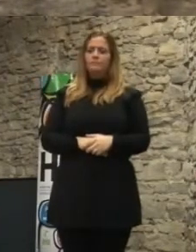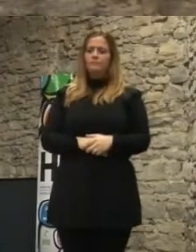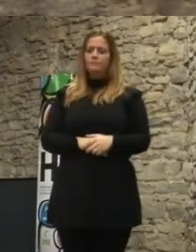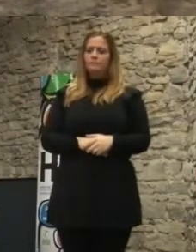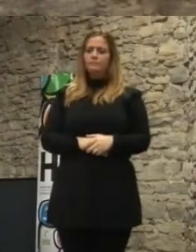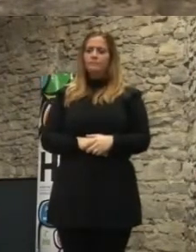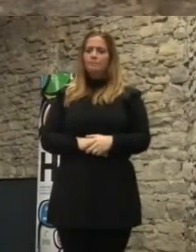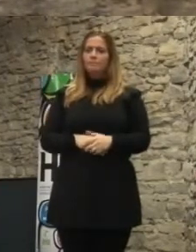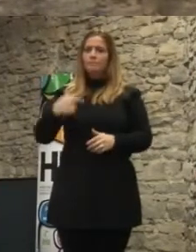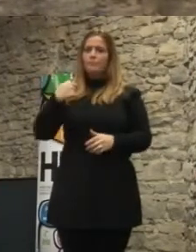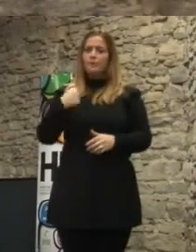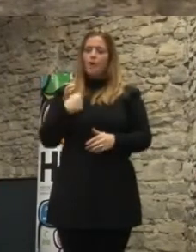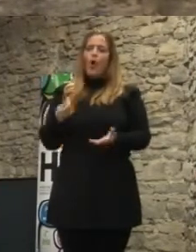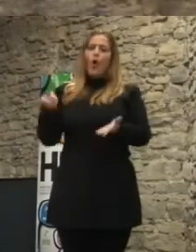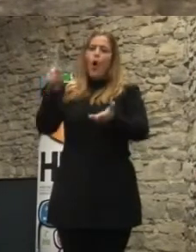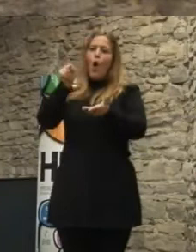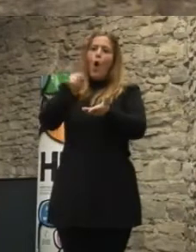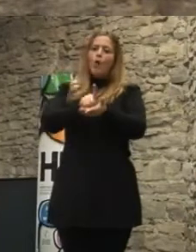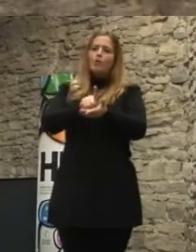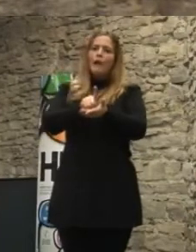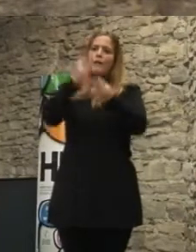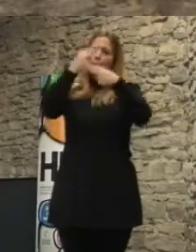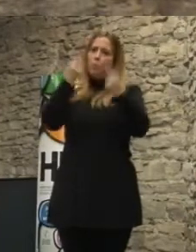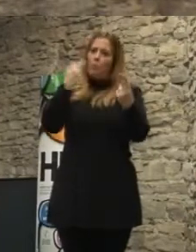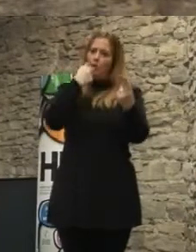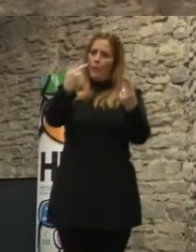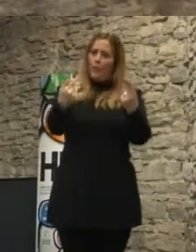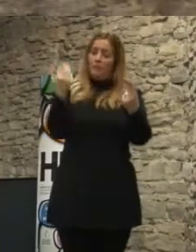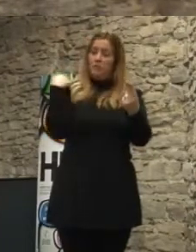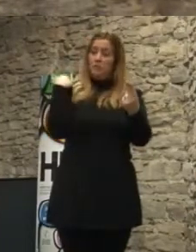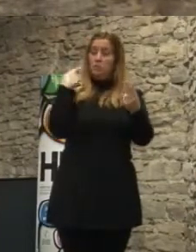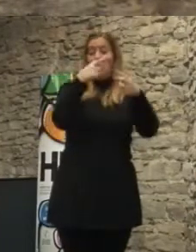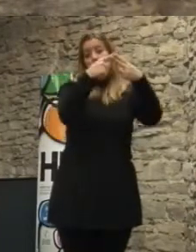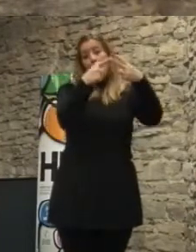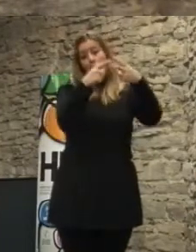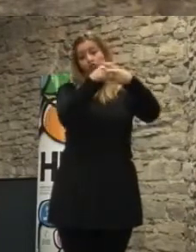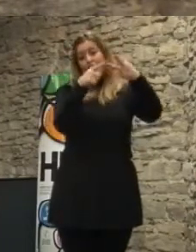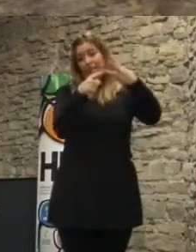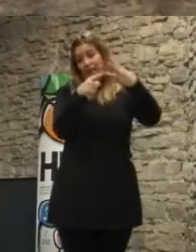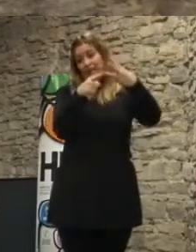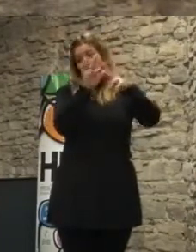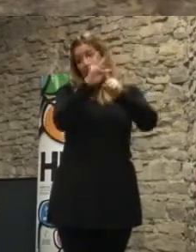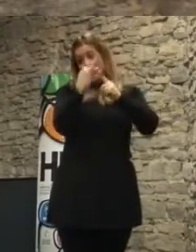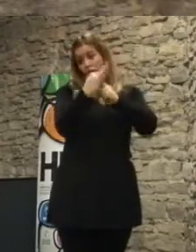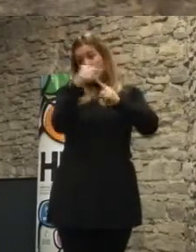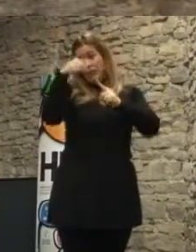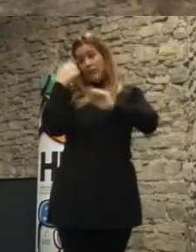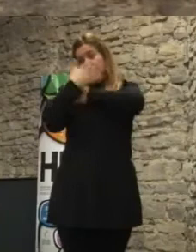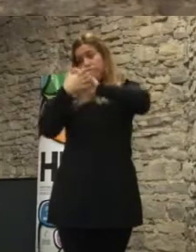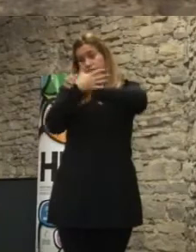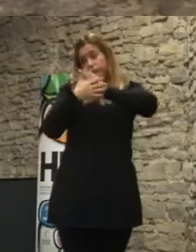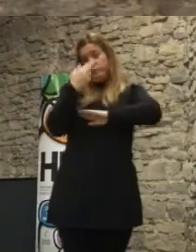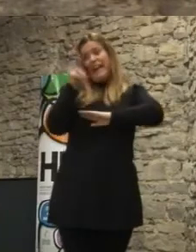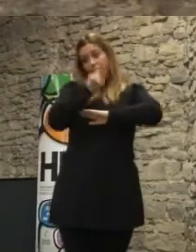a poner encima de la mesa esos dos o tres elementos que hemos ido, sobre los que hemos ido insistiendo en la conversación, ¿no? Que es, yo quiero